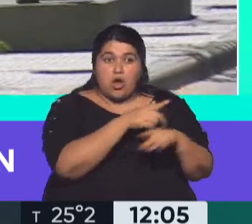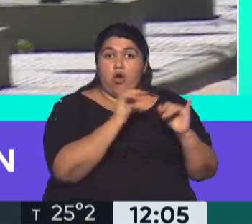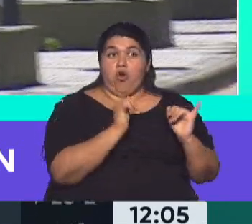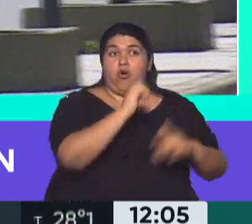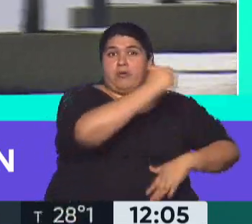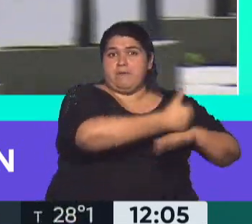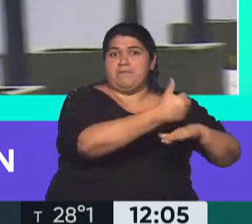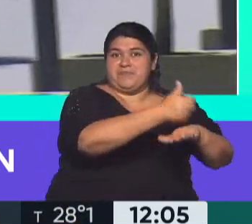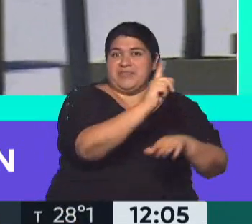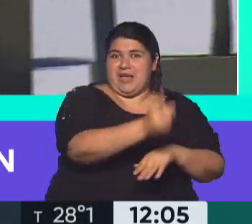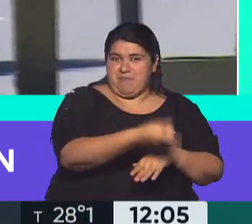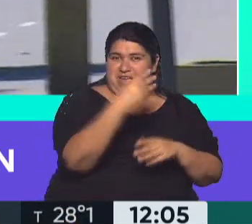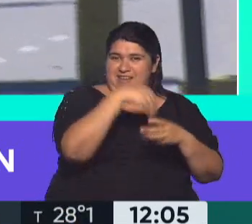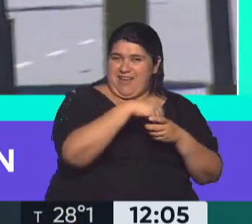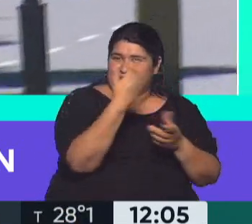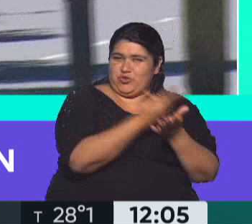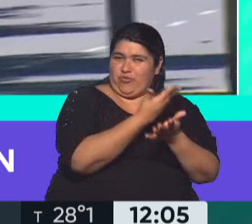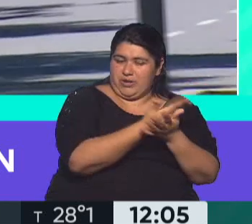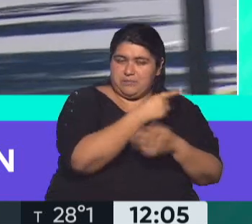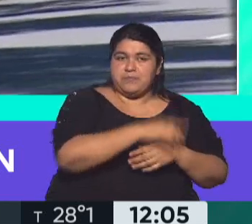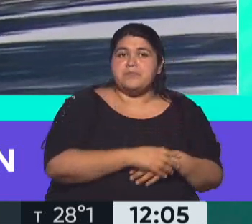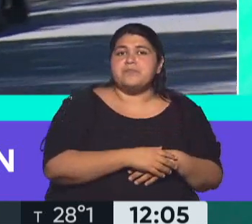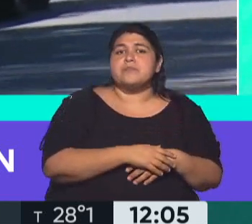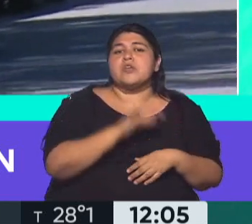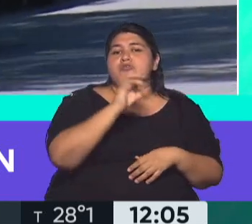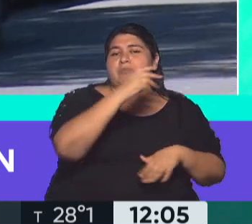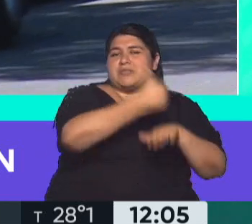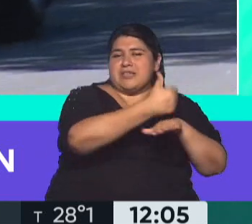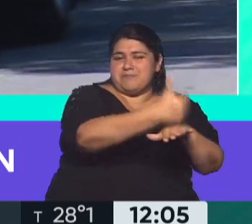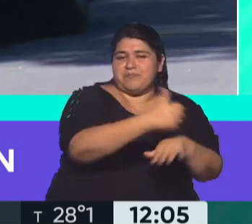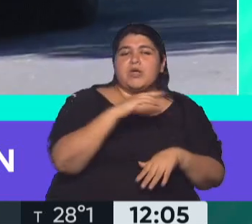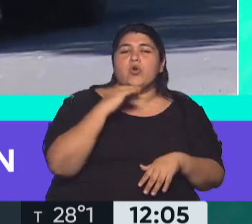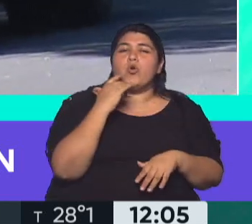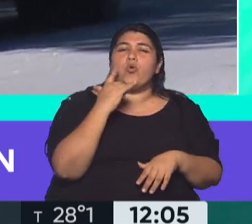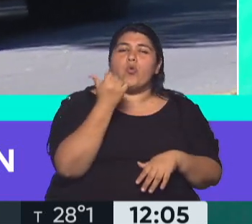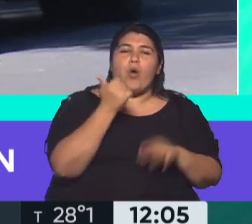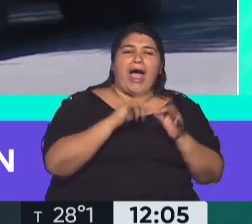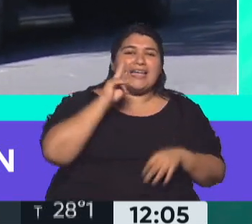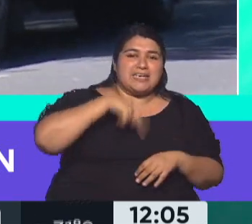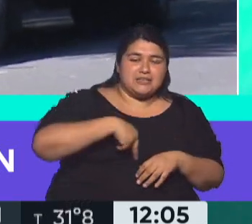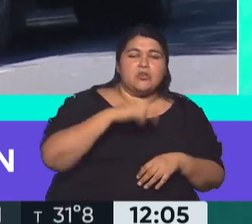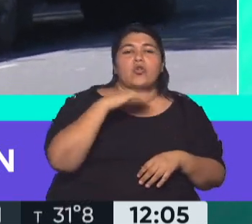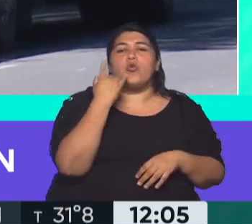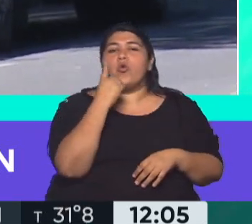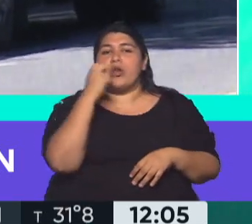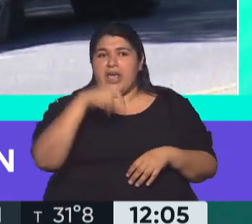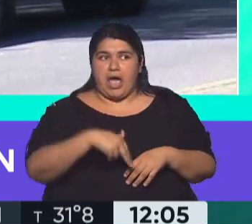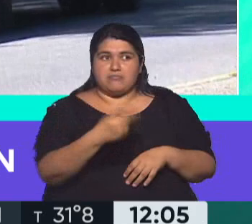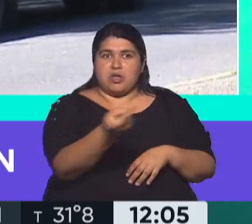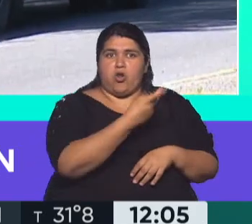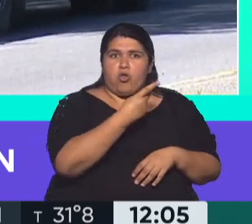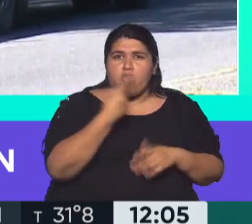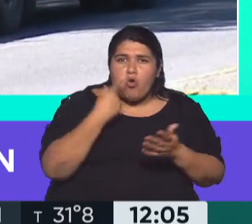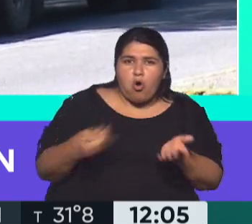estuvieron presentes. Recordemos que solamente estuvo Joaquín y Julián, que Nigüen tampoco pudo resistir la